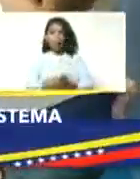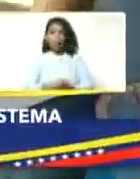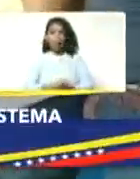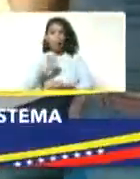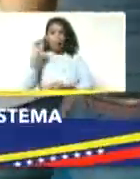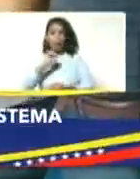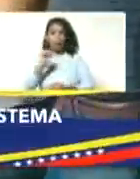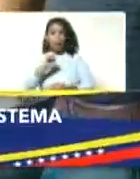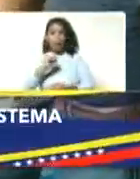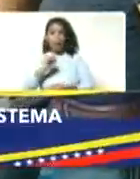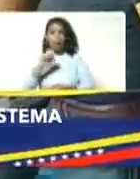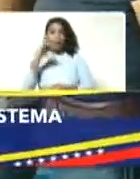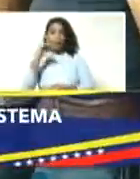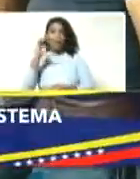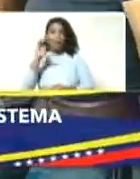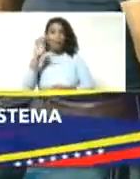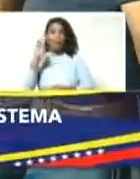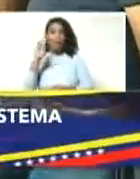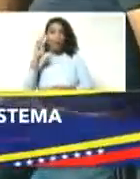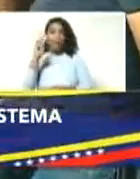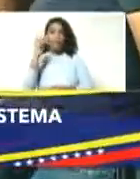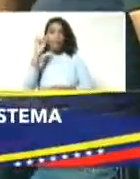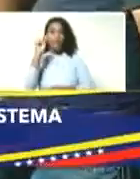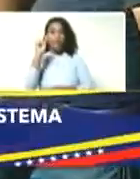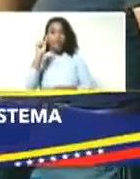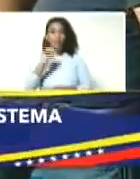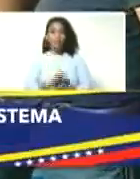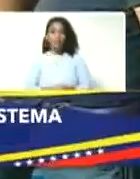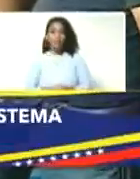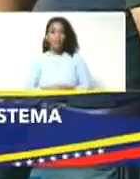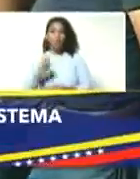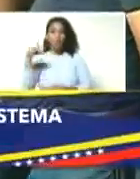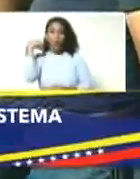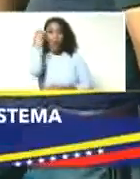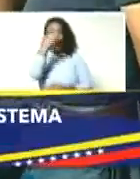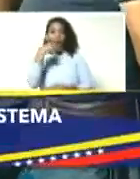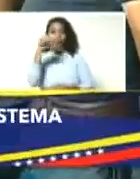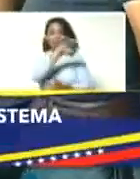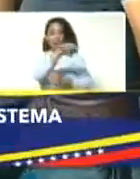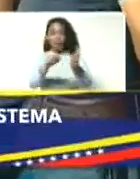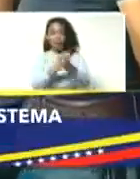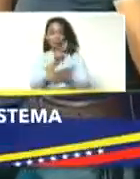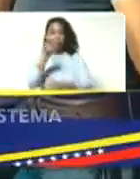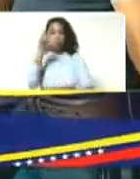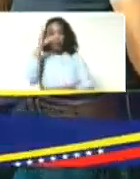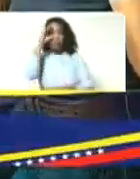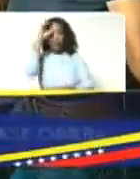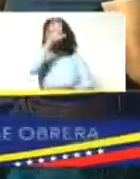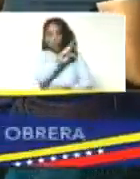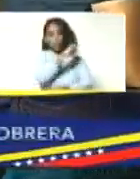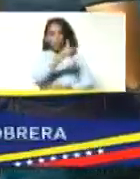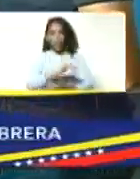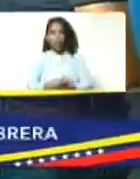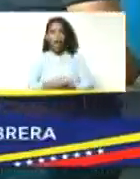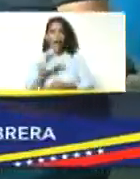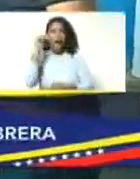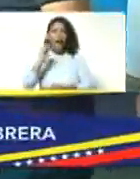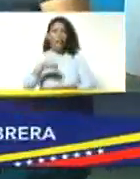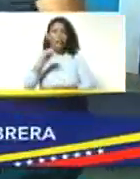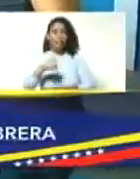señor. Dervis Palma. Dervis, ¿cómo estás tú? Tienes cara de subdirectora, ¿viste? Aquí está